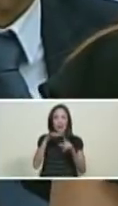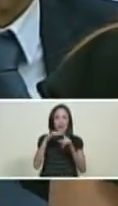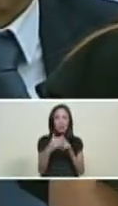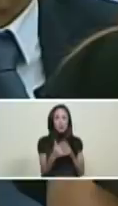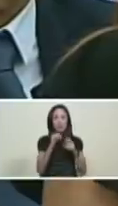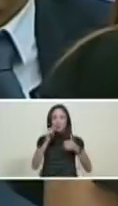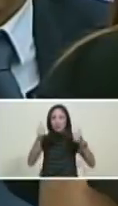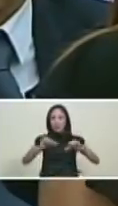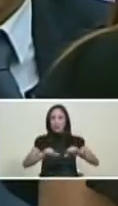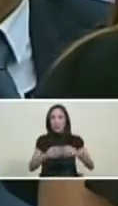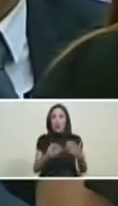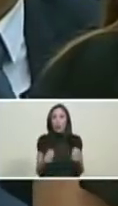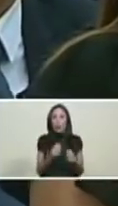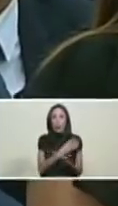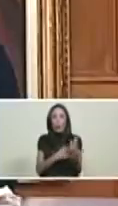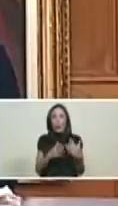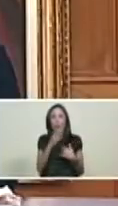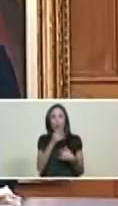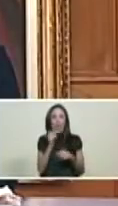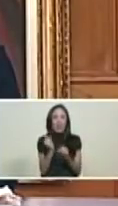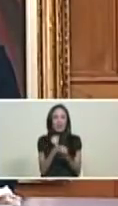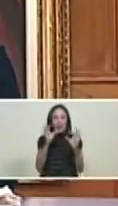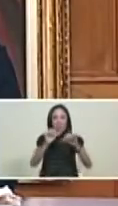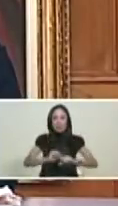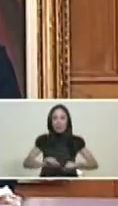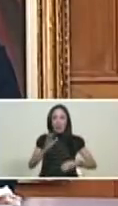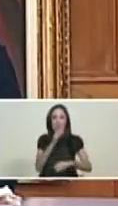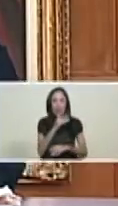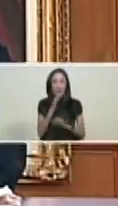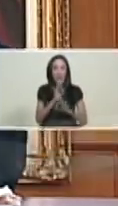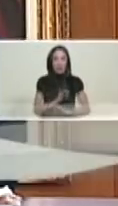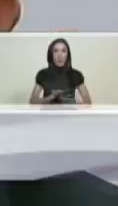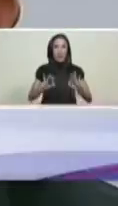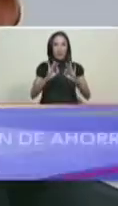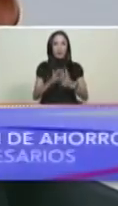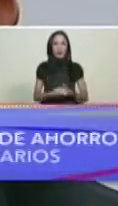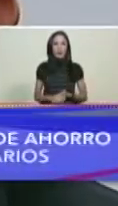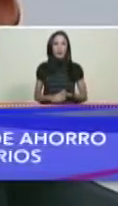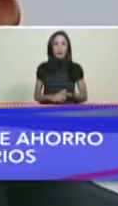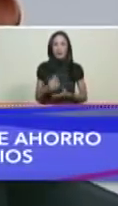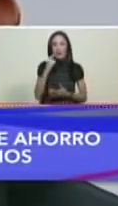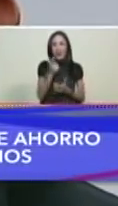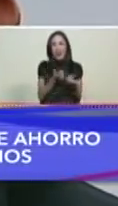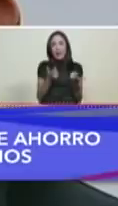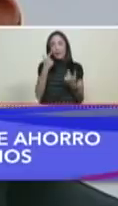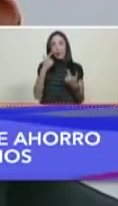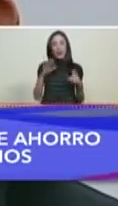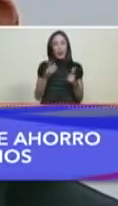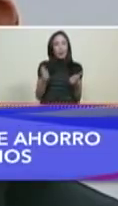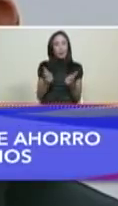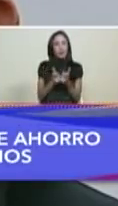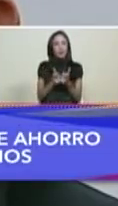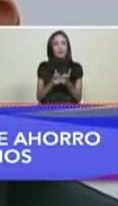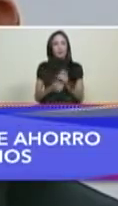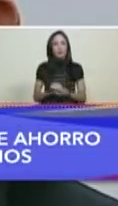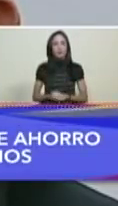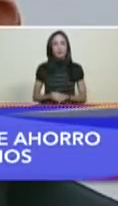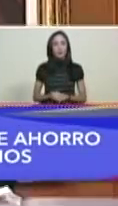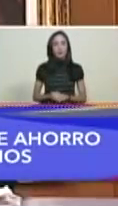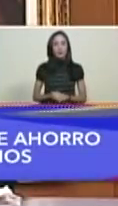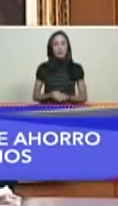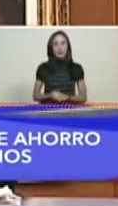es la crisis de la incompetencia del minimalismo diría yo el